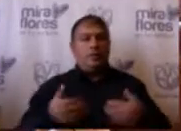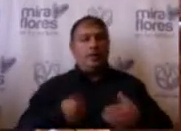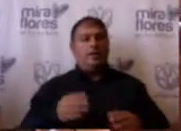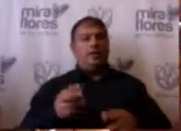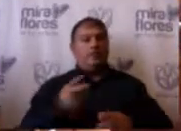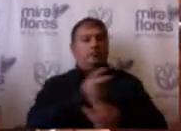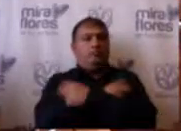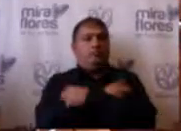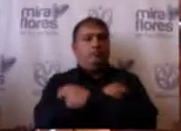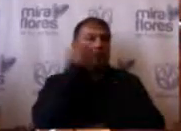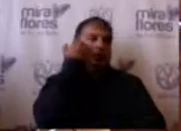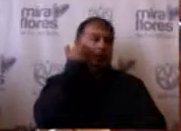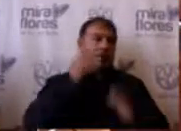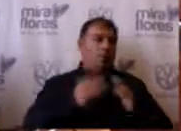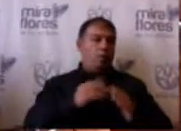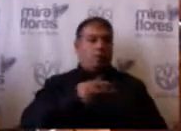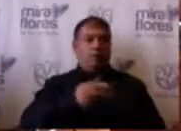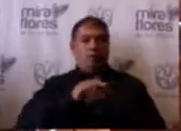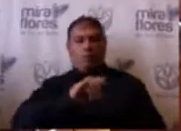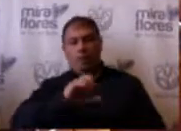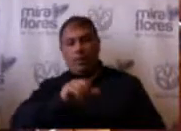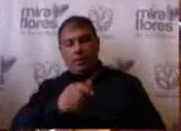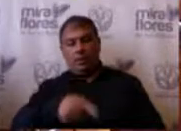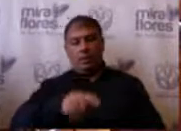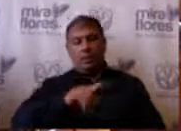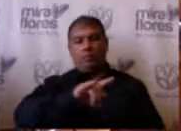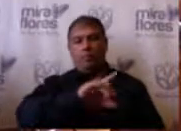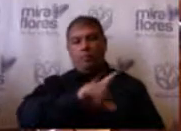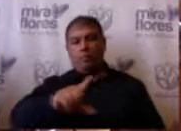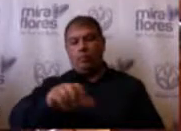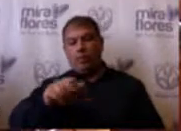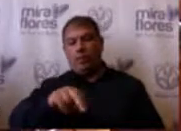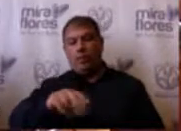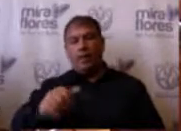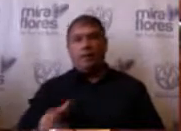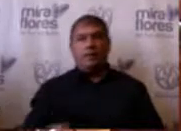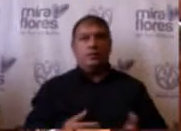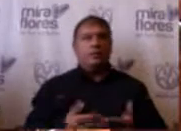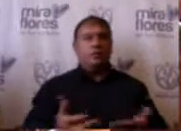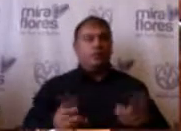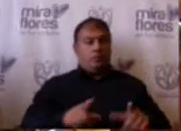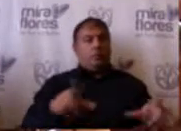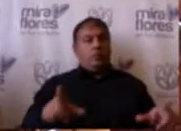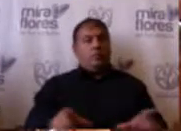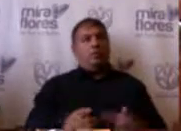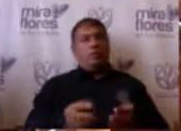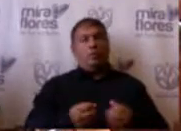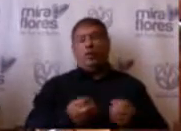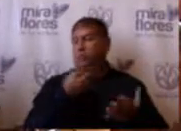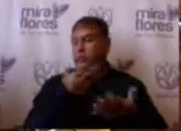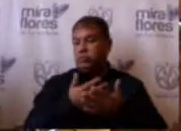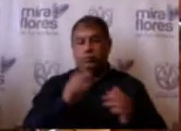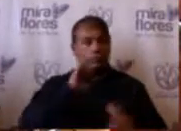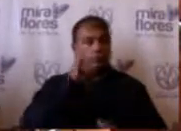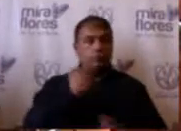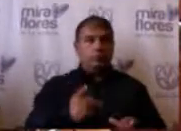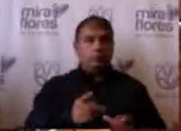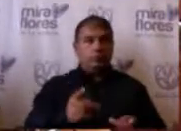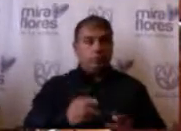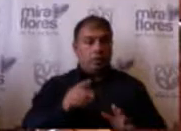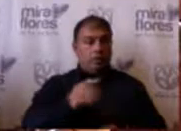pucllana la huaca pucllana que es un un lugar emblemático el distrito